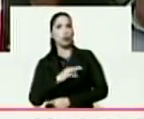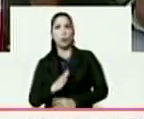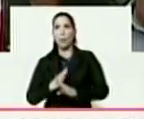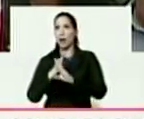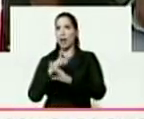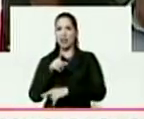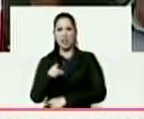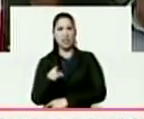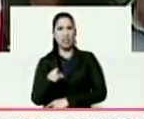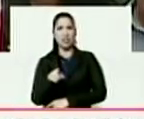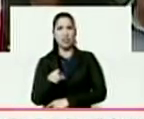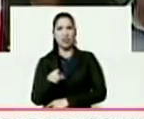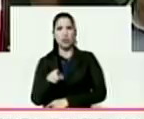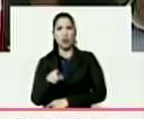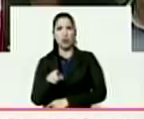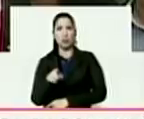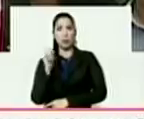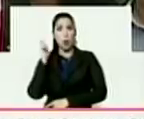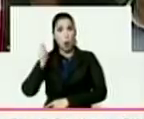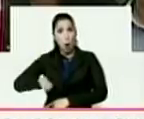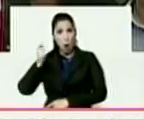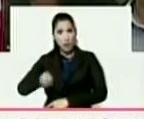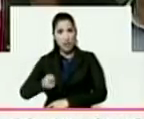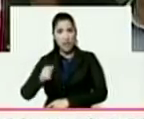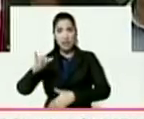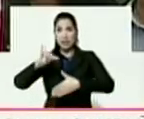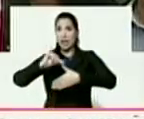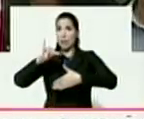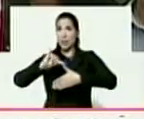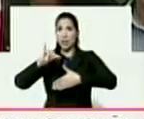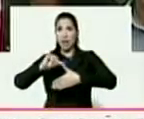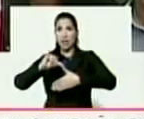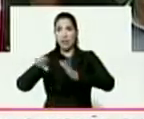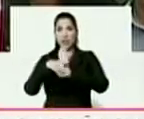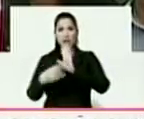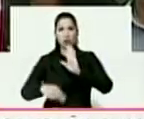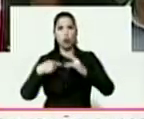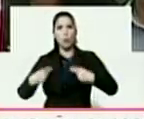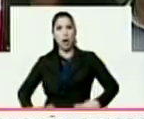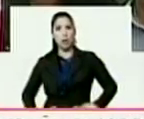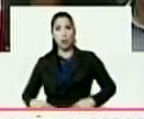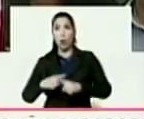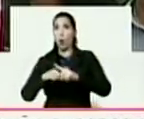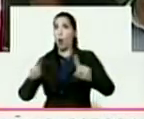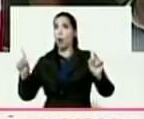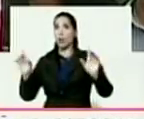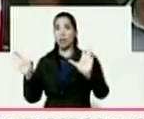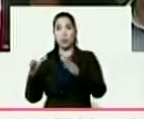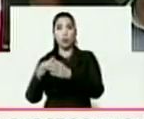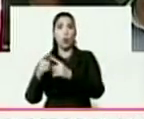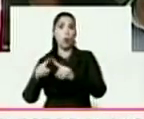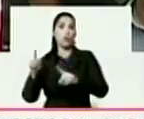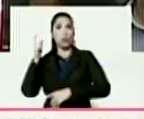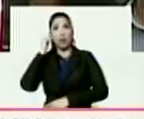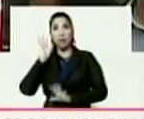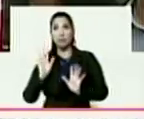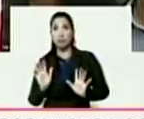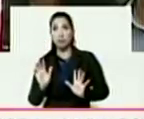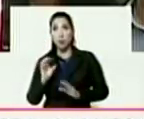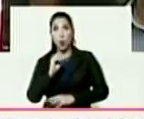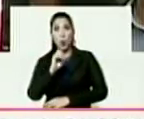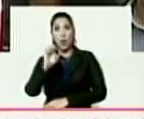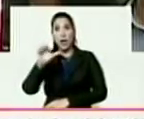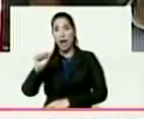corte interamericana derecho humano sucede en otro lado aquí no a nosotros sólo existe la oea para